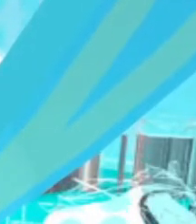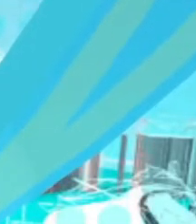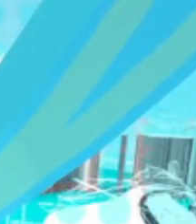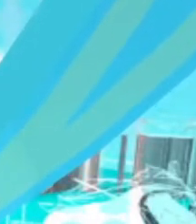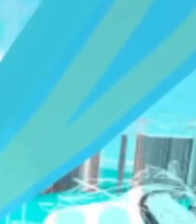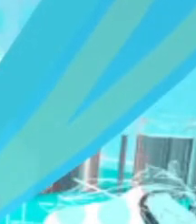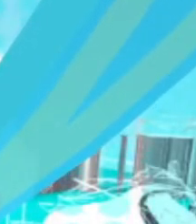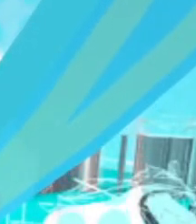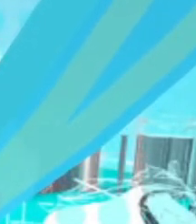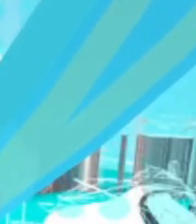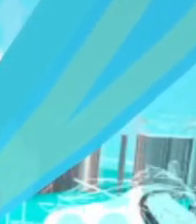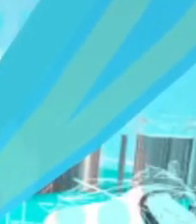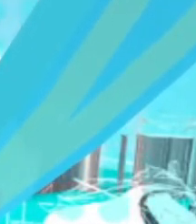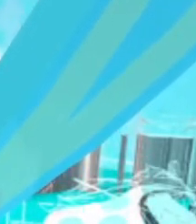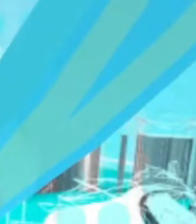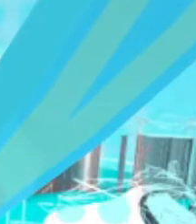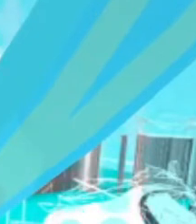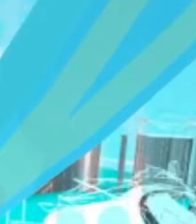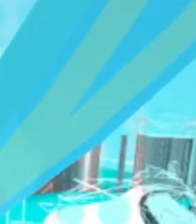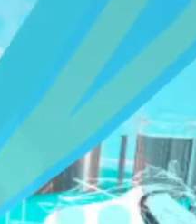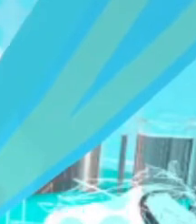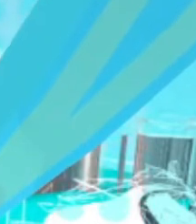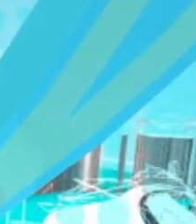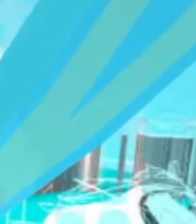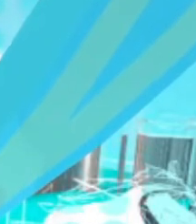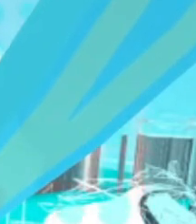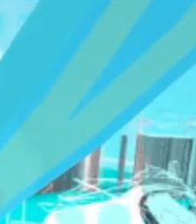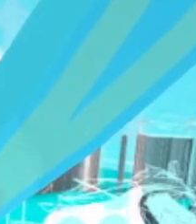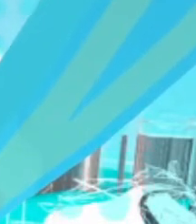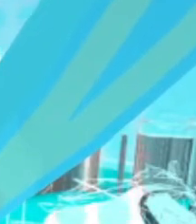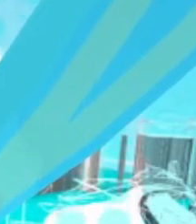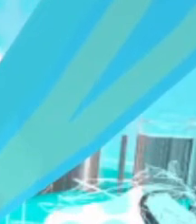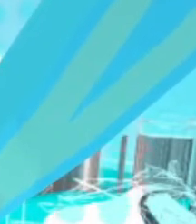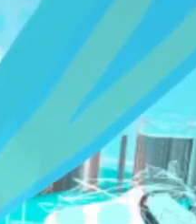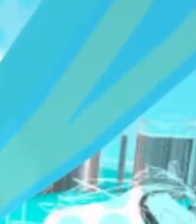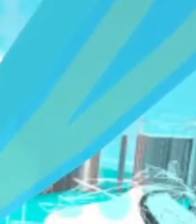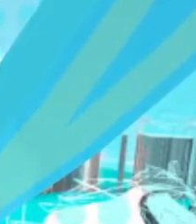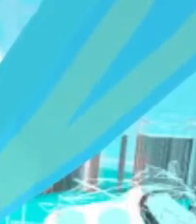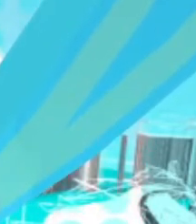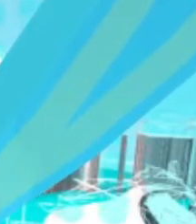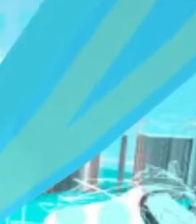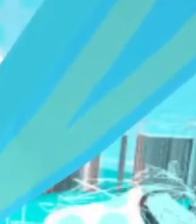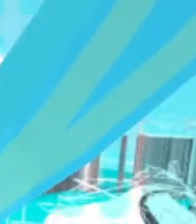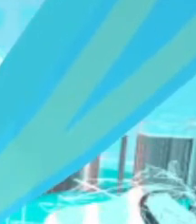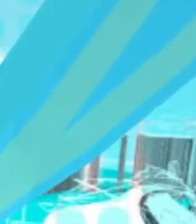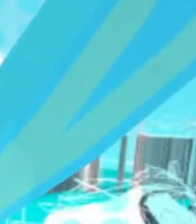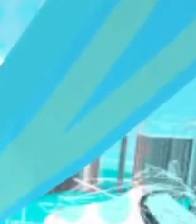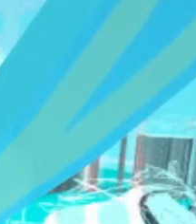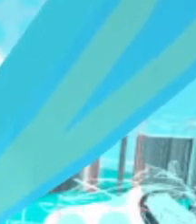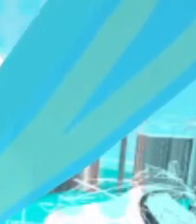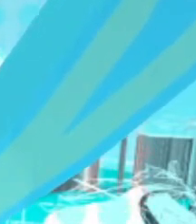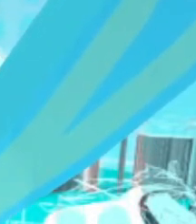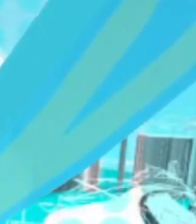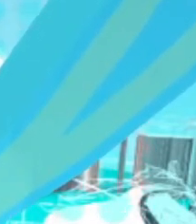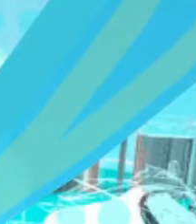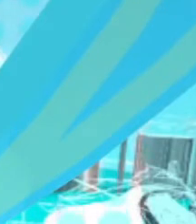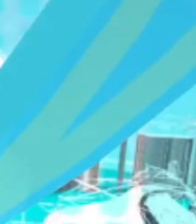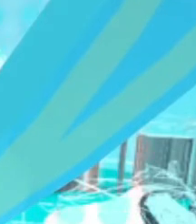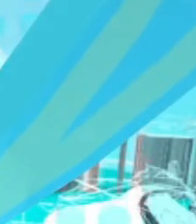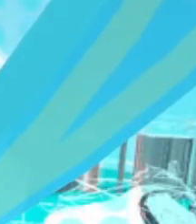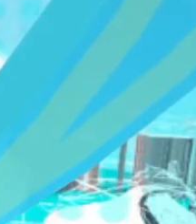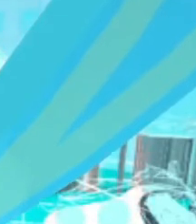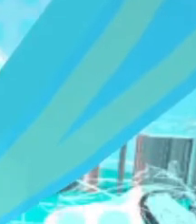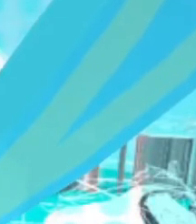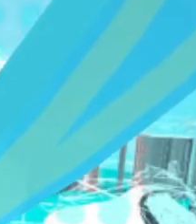estadounidense. El precio del dólar para hoy en la compra cerró a 612 colones con